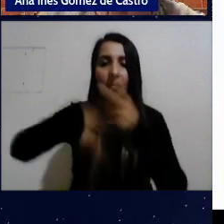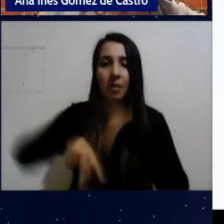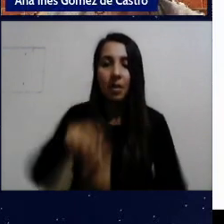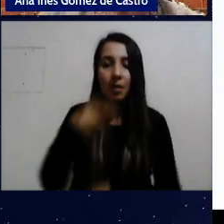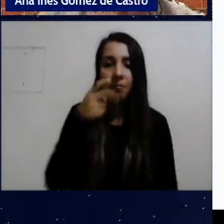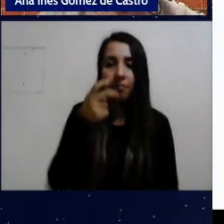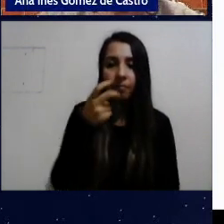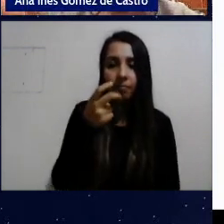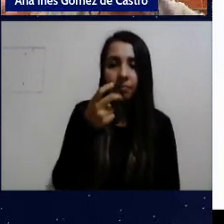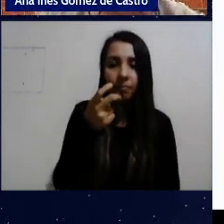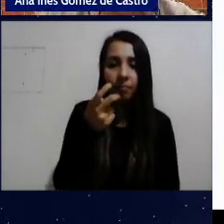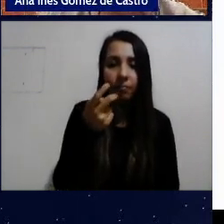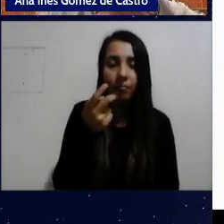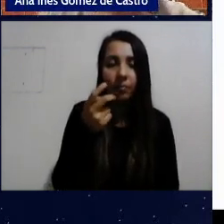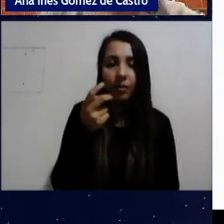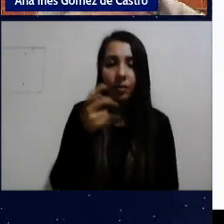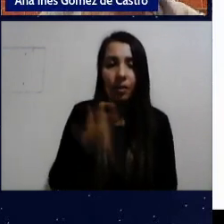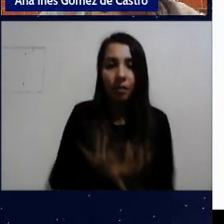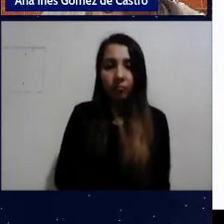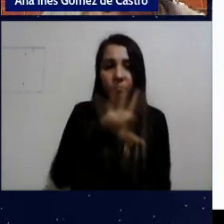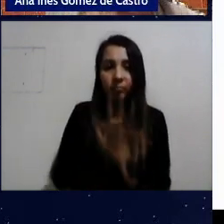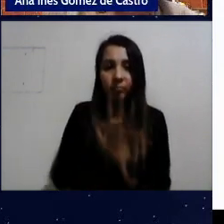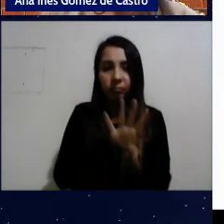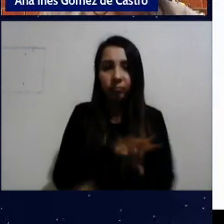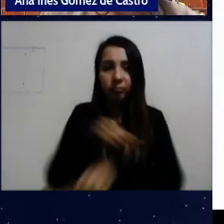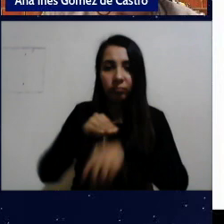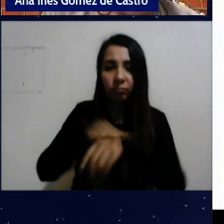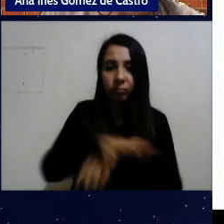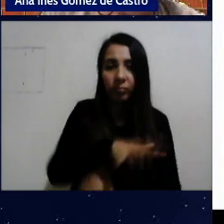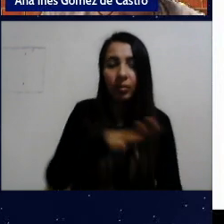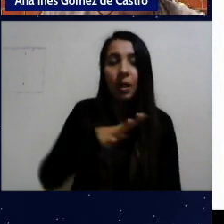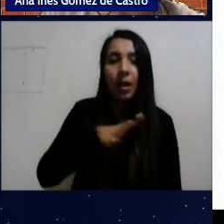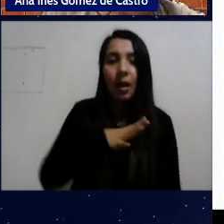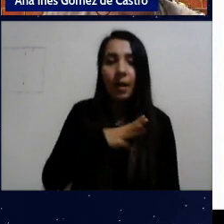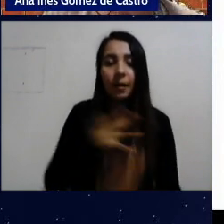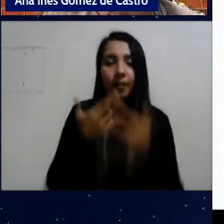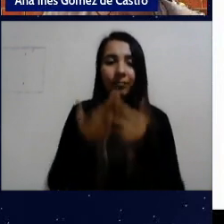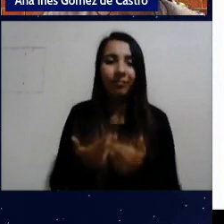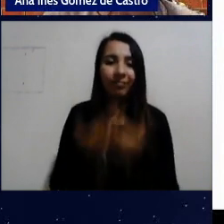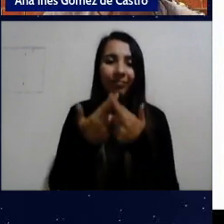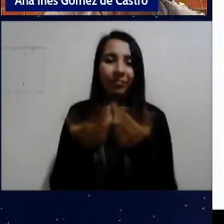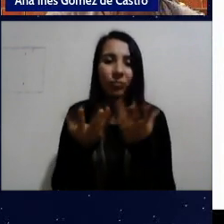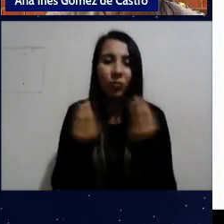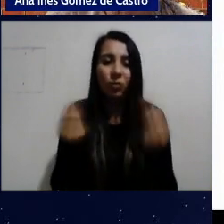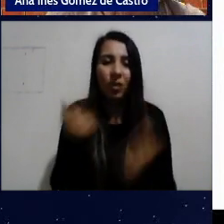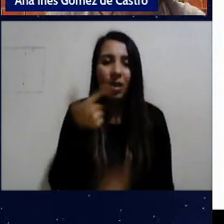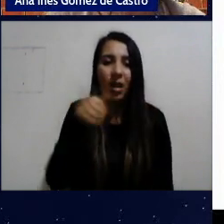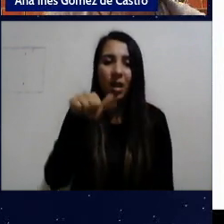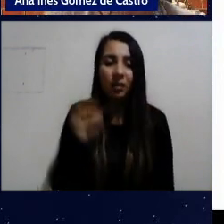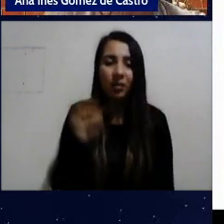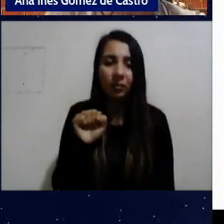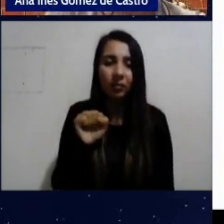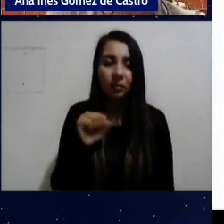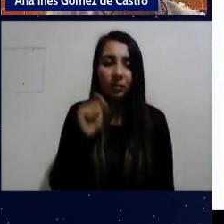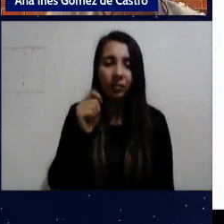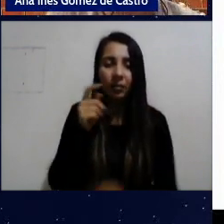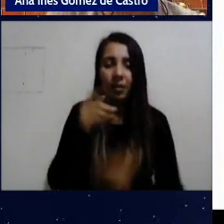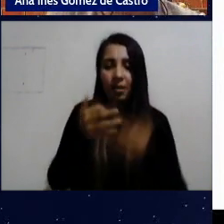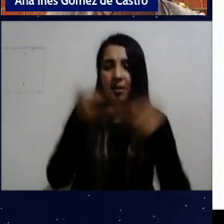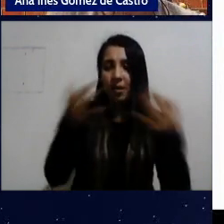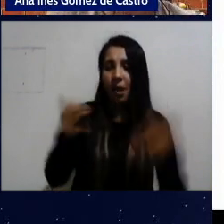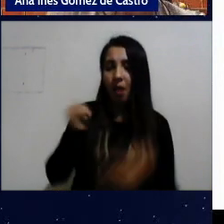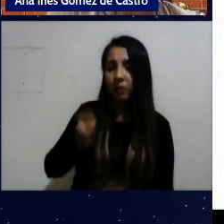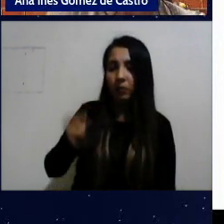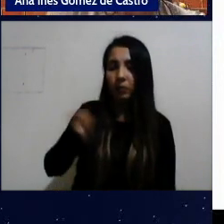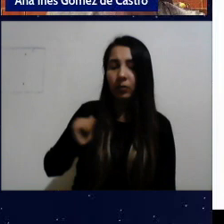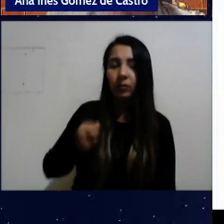descargas eléctricas en un entorno en el cual pues se tienen las abundancias de gases que se consideran que había en la